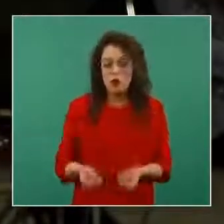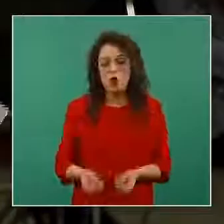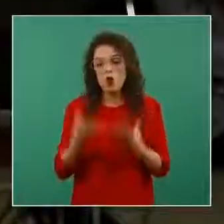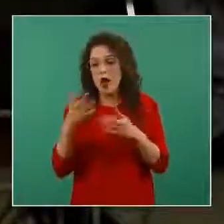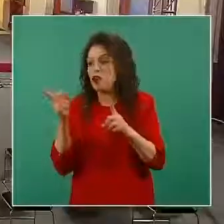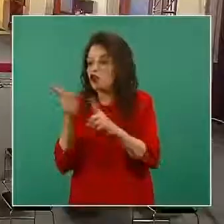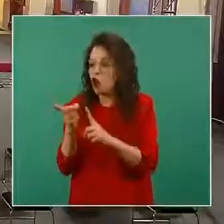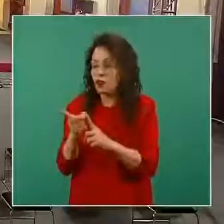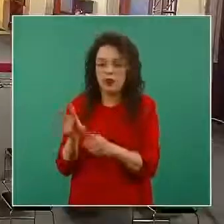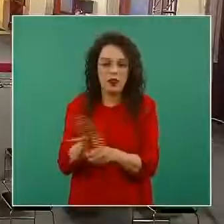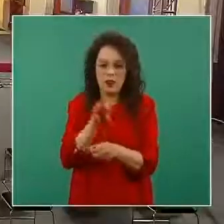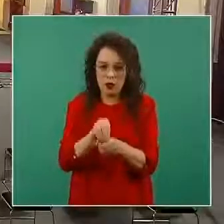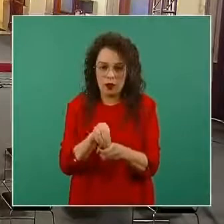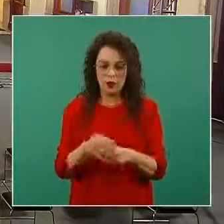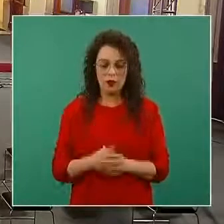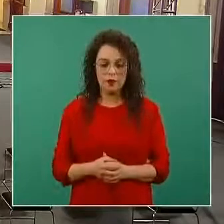dónde.